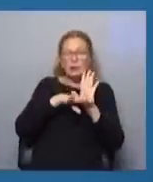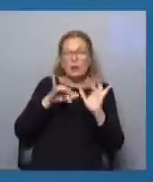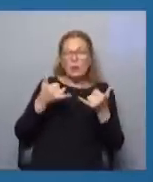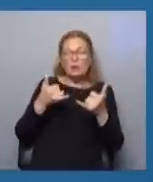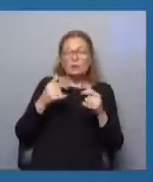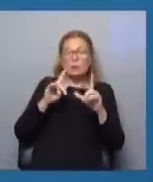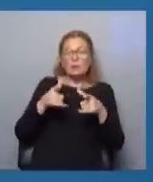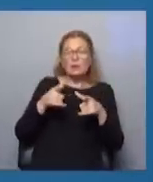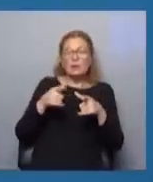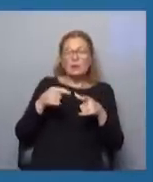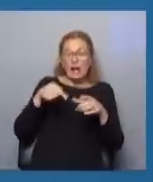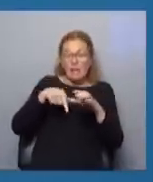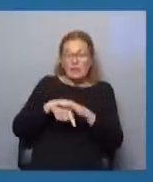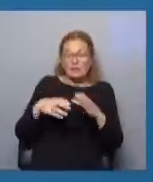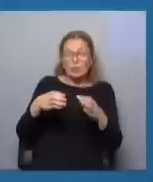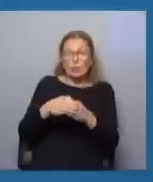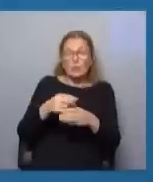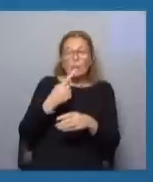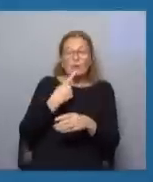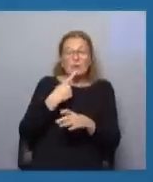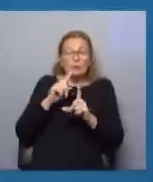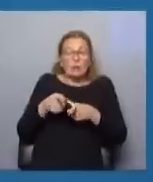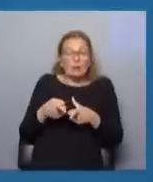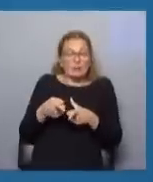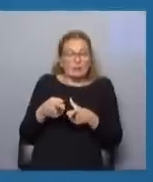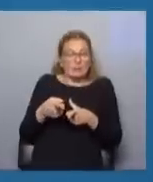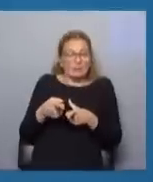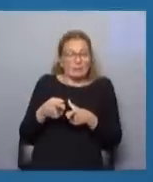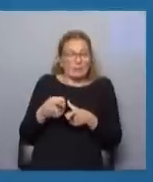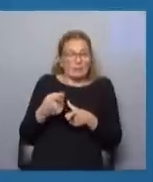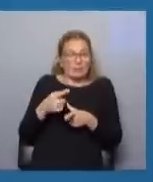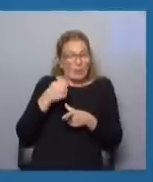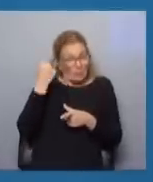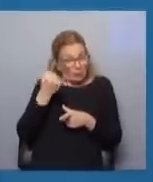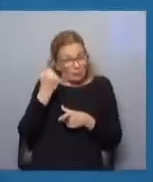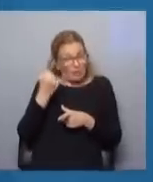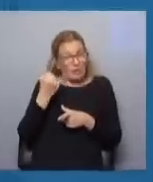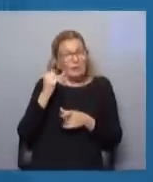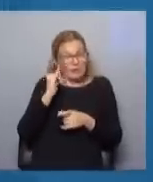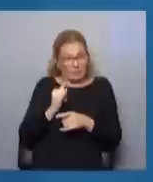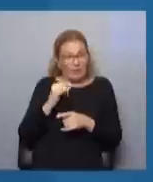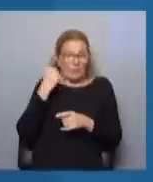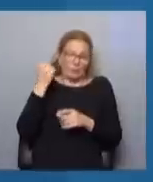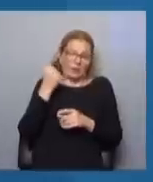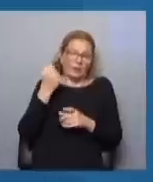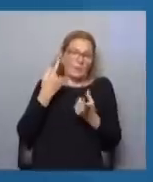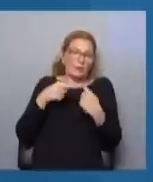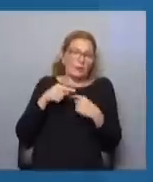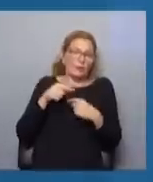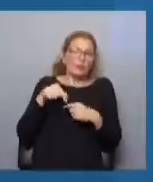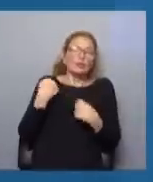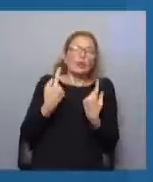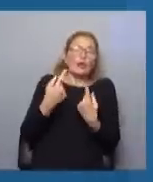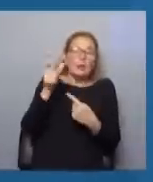se hace para el grado de linterna lo partido entonces importa sí claro que importa pero la decisión la toma la